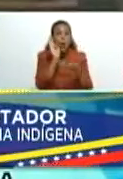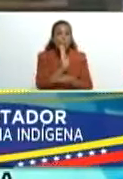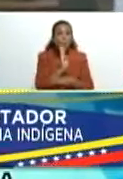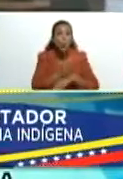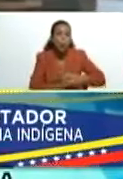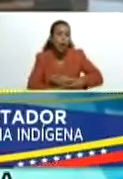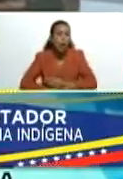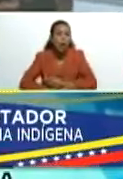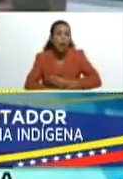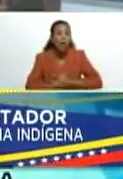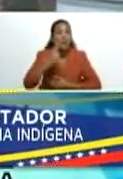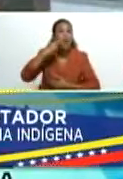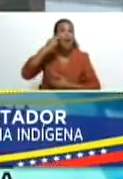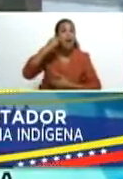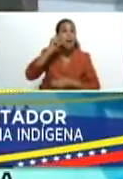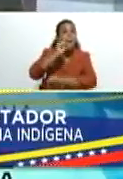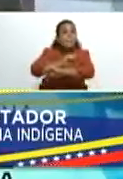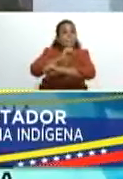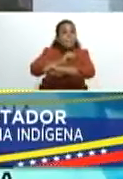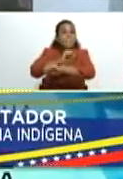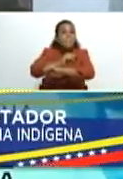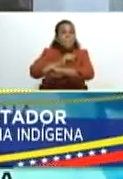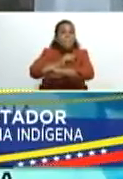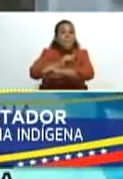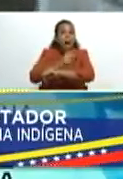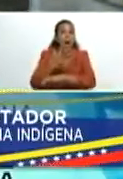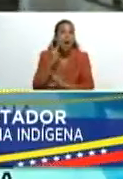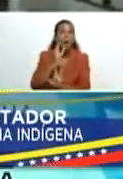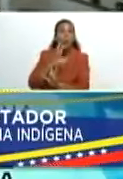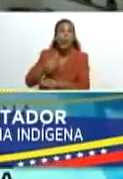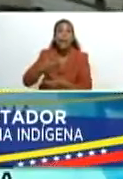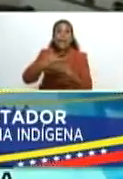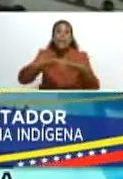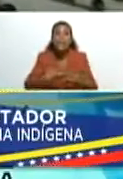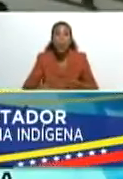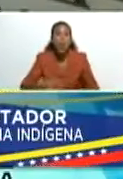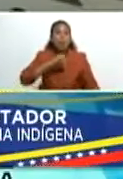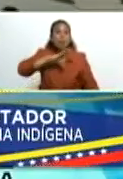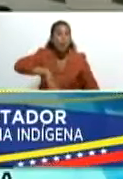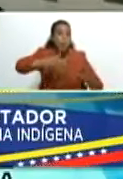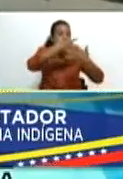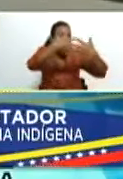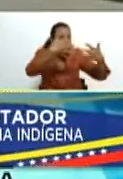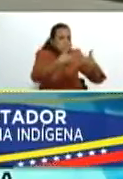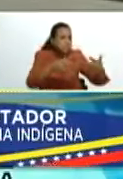era una esclava. Esclavizada, realmente. Cuentan